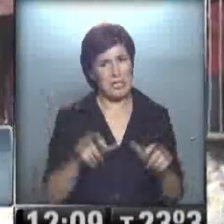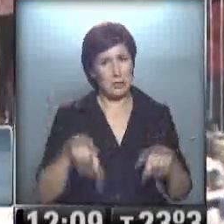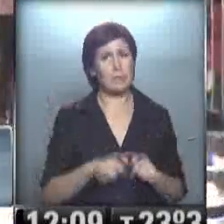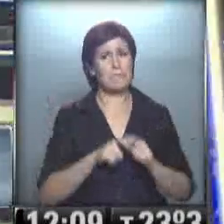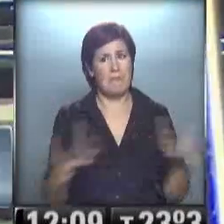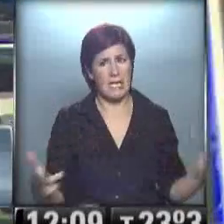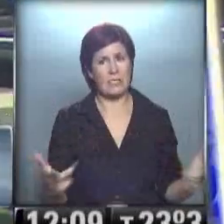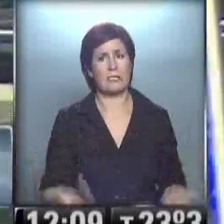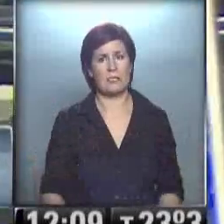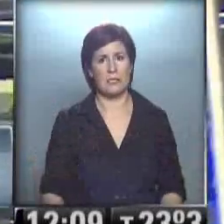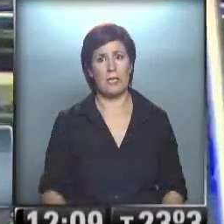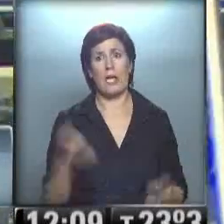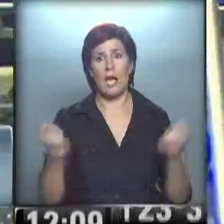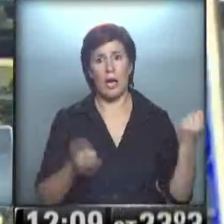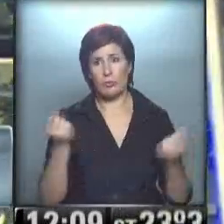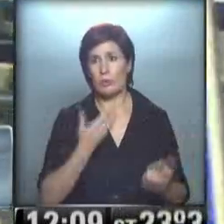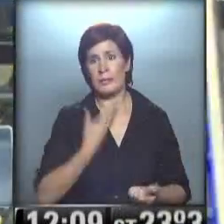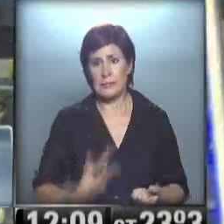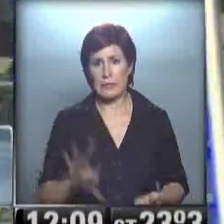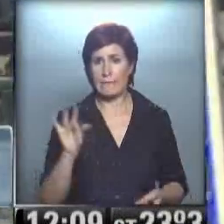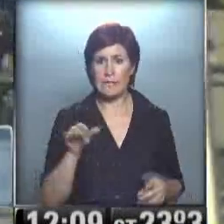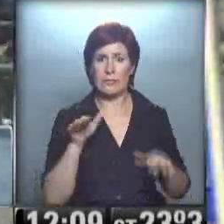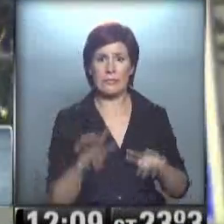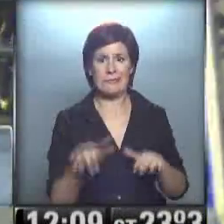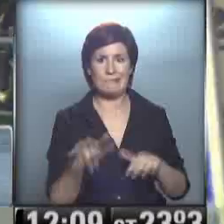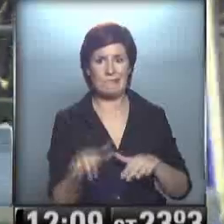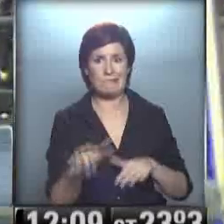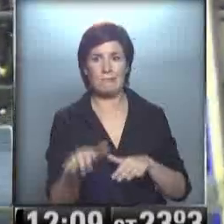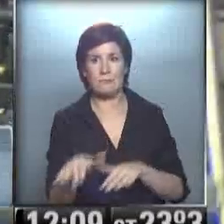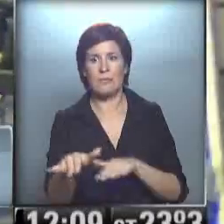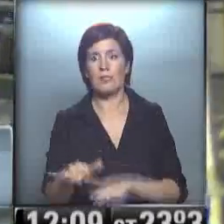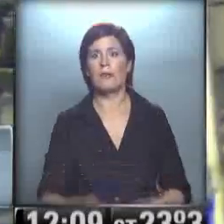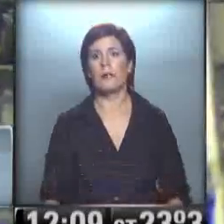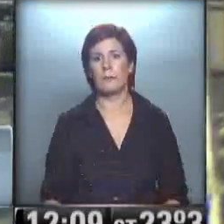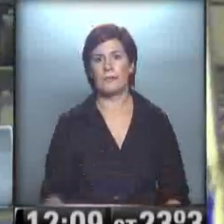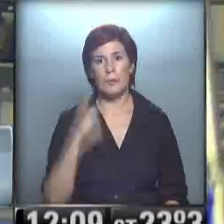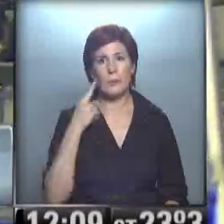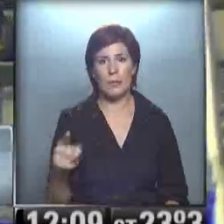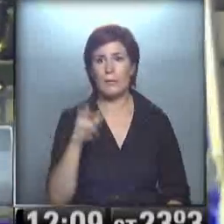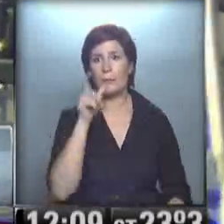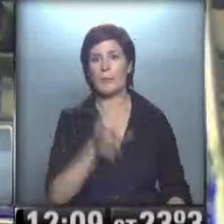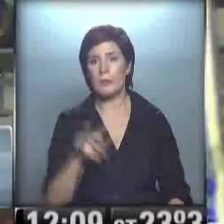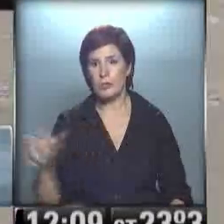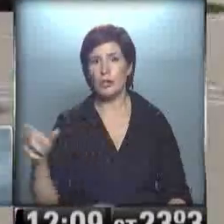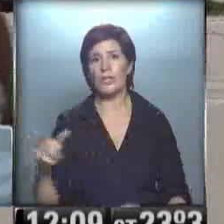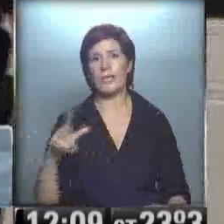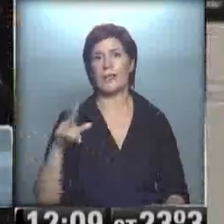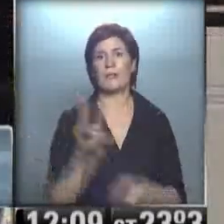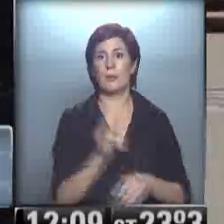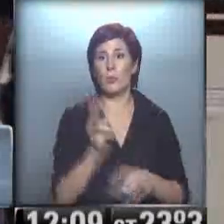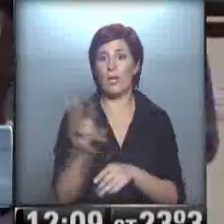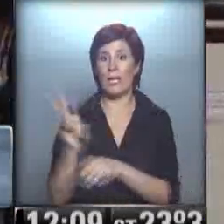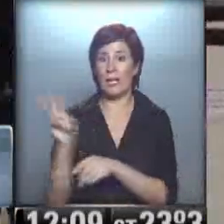Le está costando en este momento al automóvil de la jefa de Estado poder avanzar. Fíjense en el trabajo de la gente de seguridad,